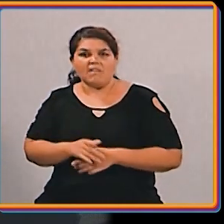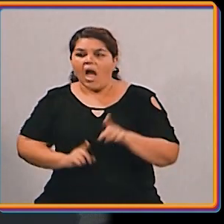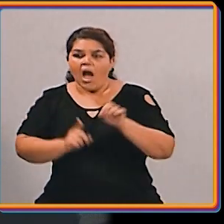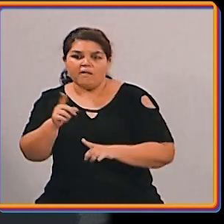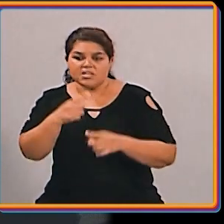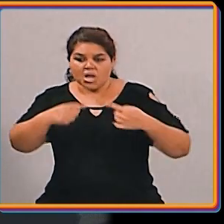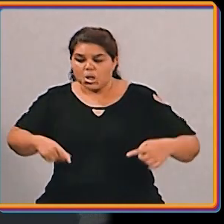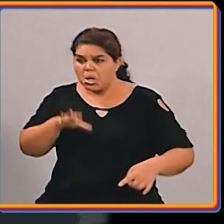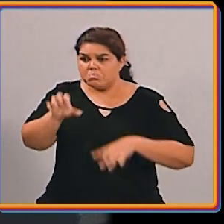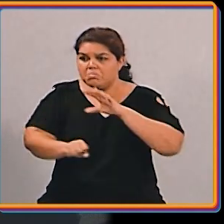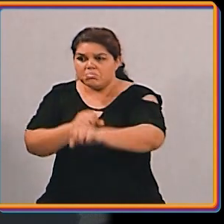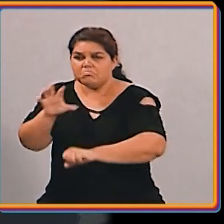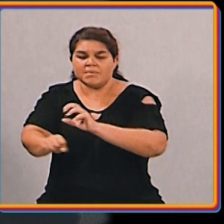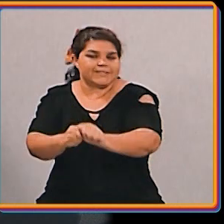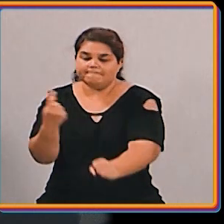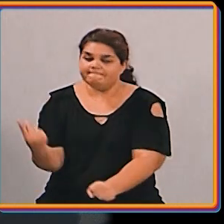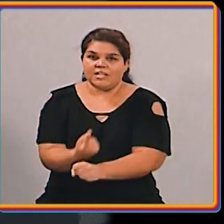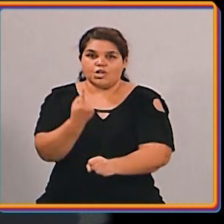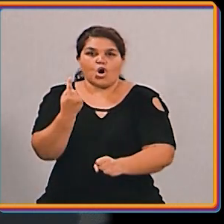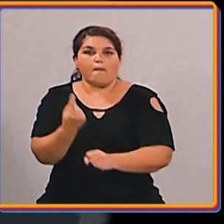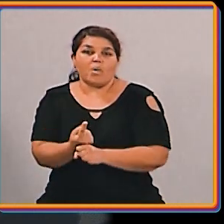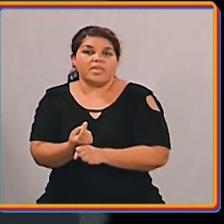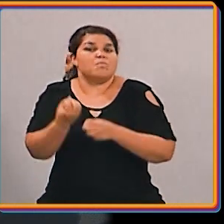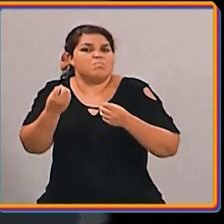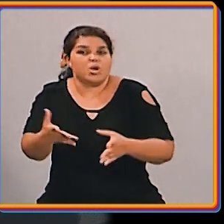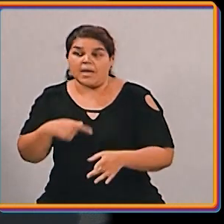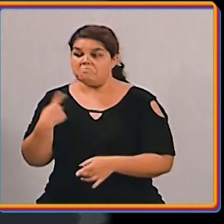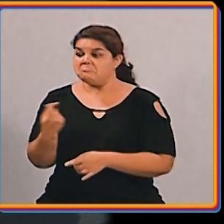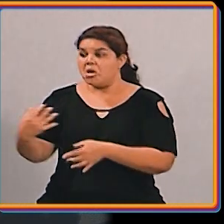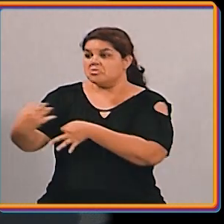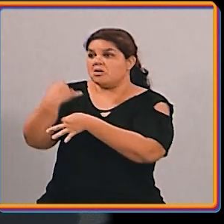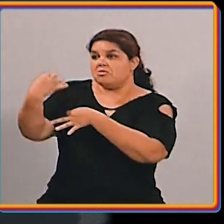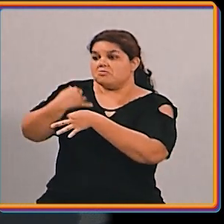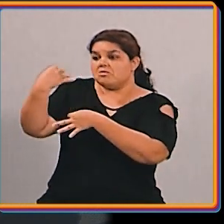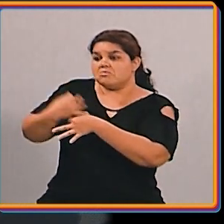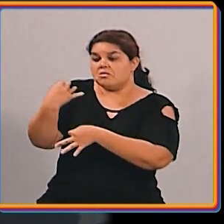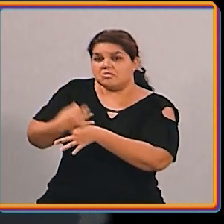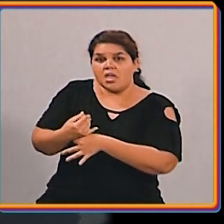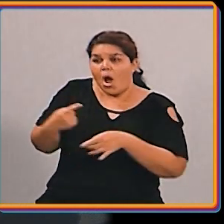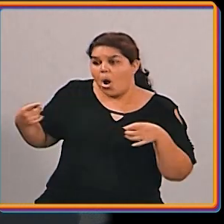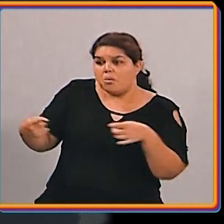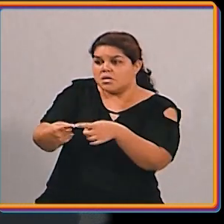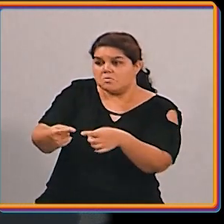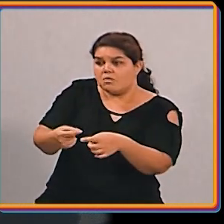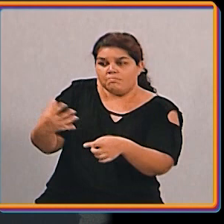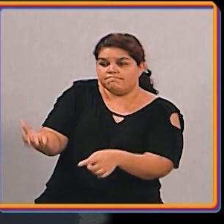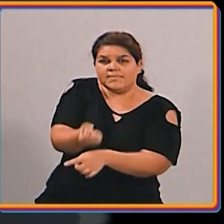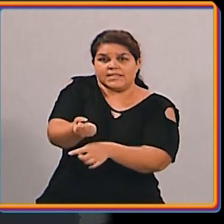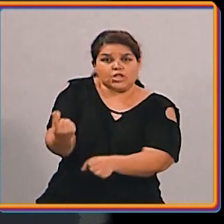cosas que le resultan inaccesibles, no porque realmente sean inaccesibles, sino porque los han formado para eso, les quitan recursos, les quitan